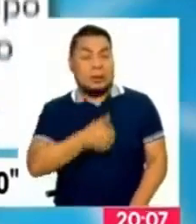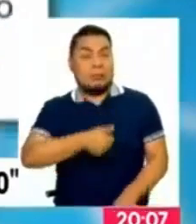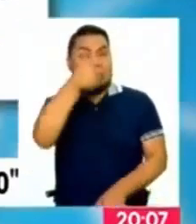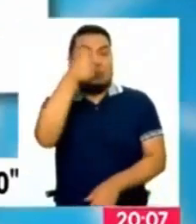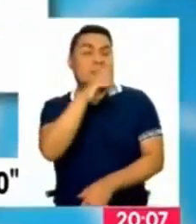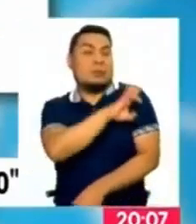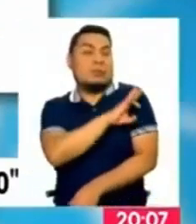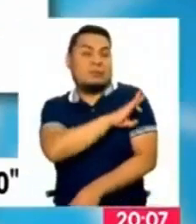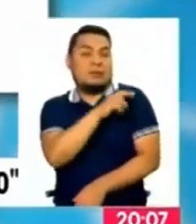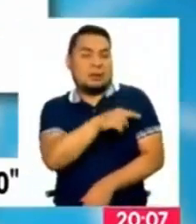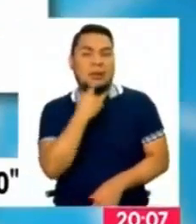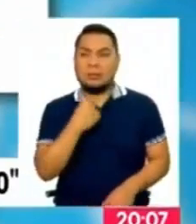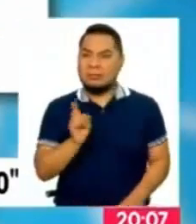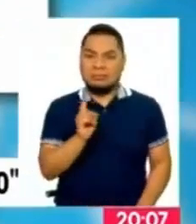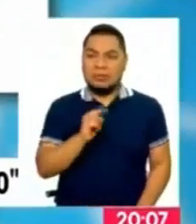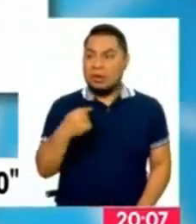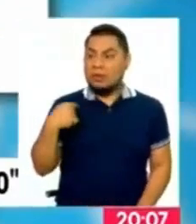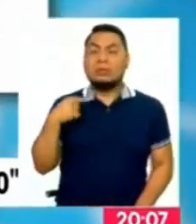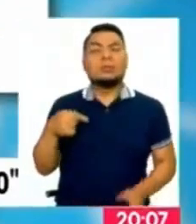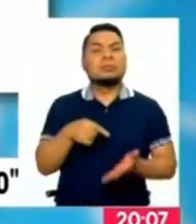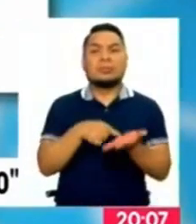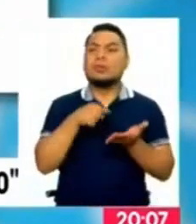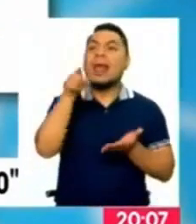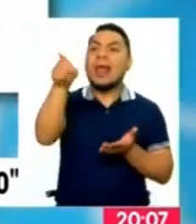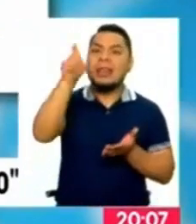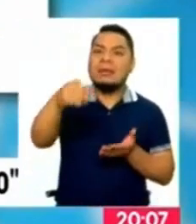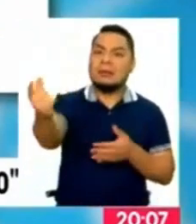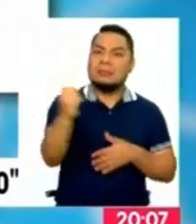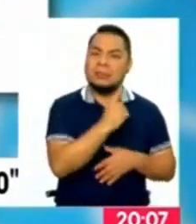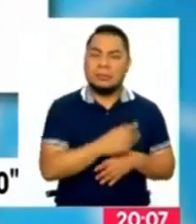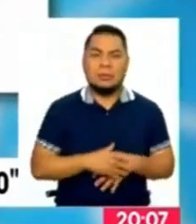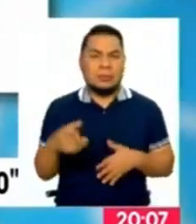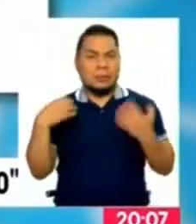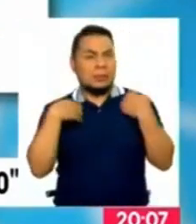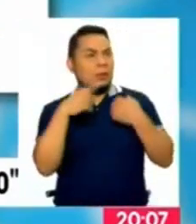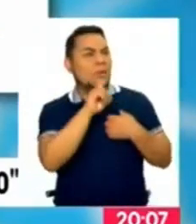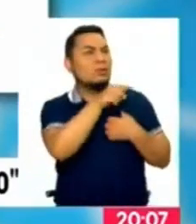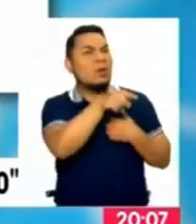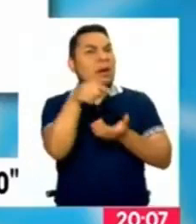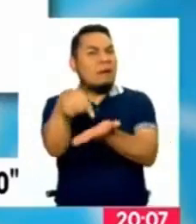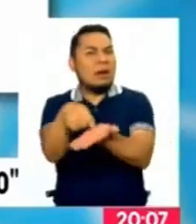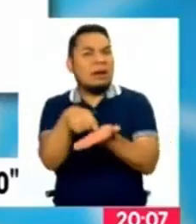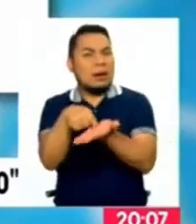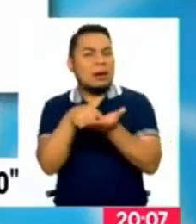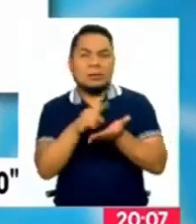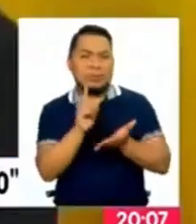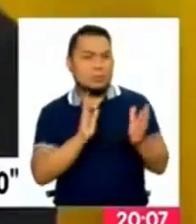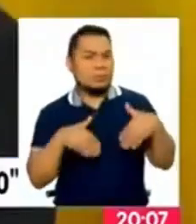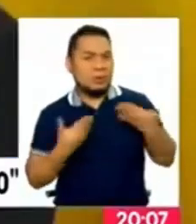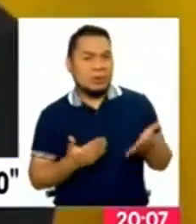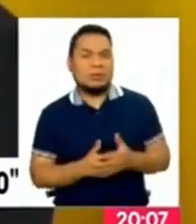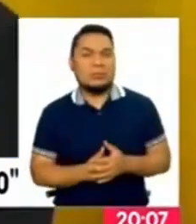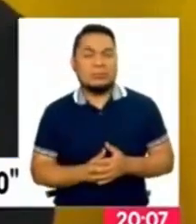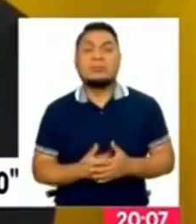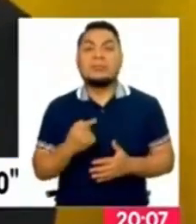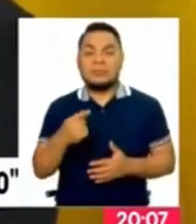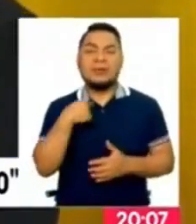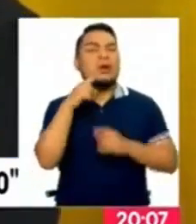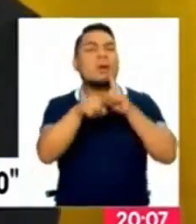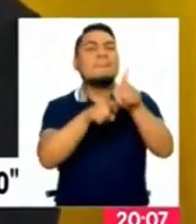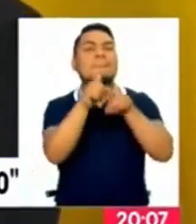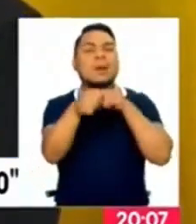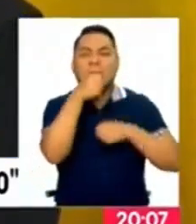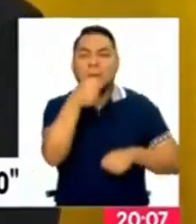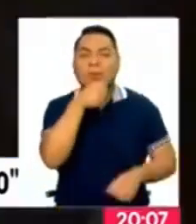artemio la intención era estropear el trabajo policial pero gracias a la intervención de líneas telefónicas que